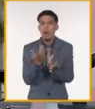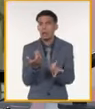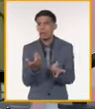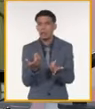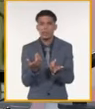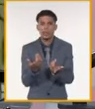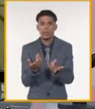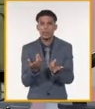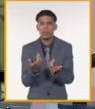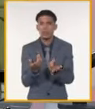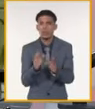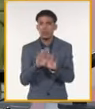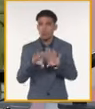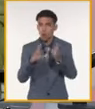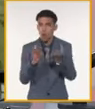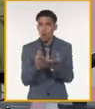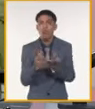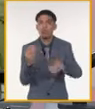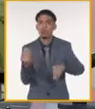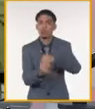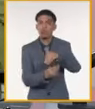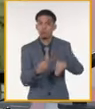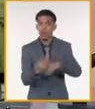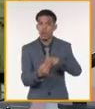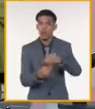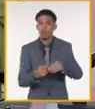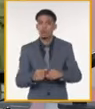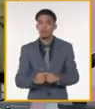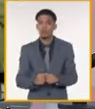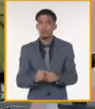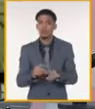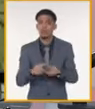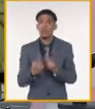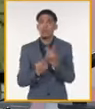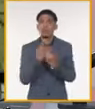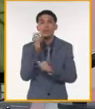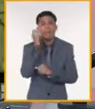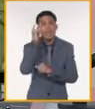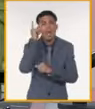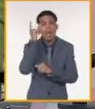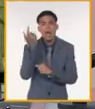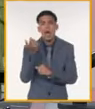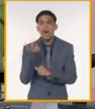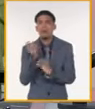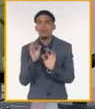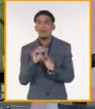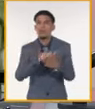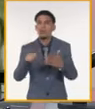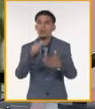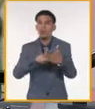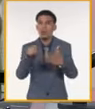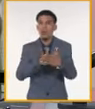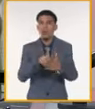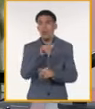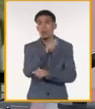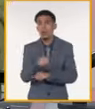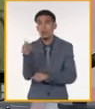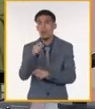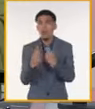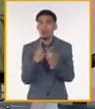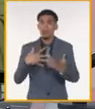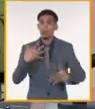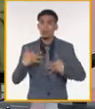lo que ha ido es sacarse determinadas prohibiciones porque hay cierta idea de que se están prohibiendo actividades que se habían que se están